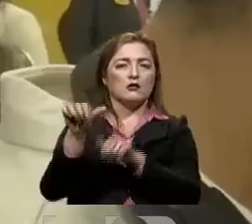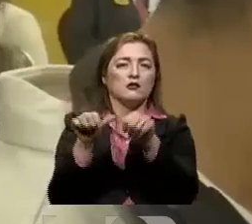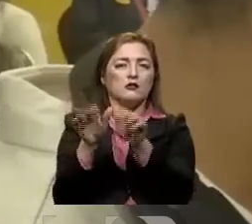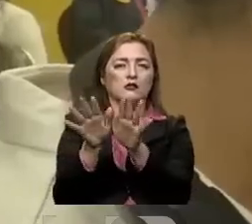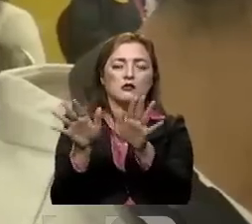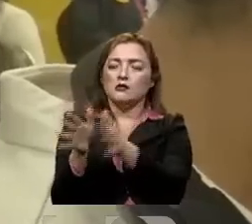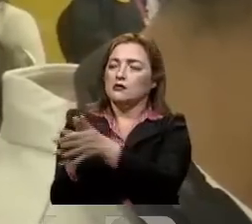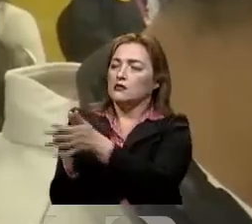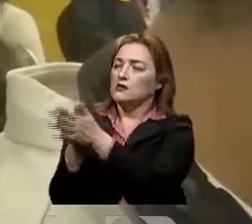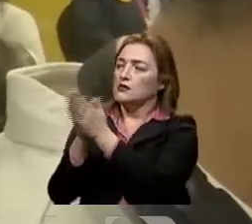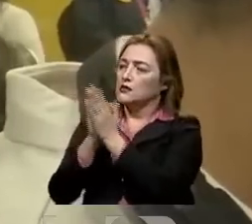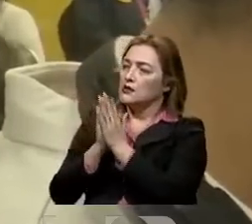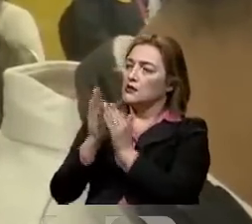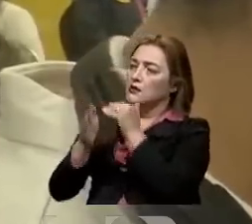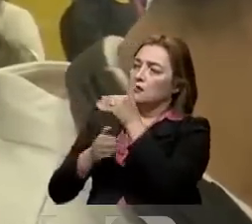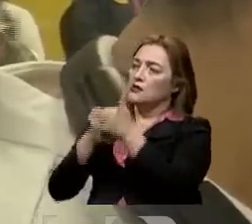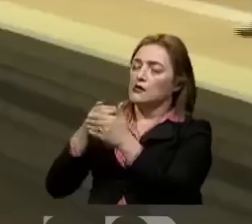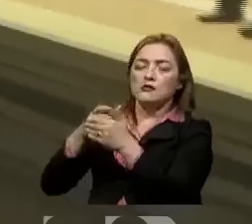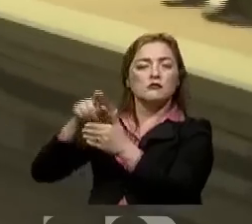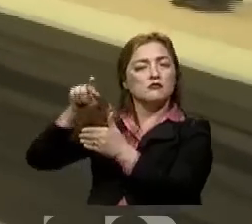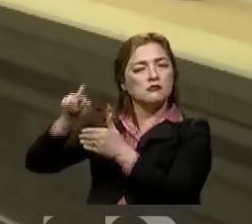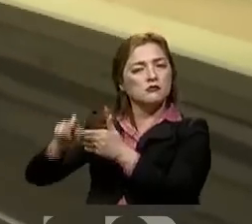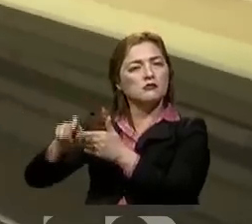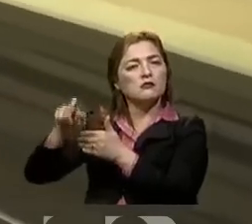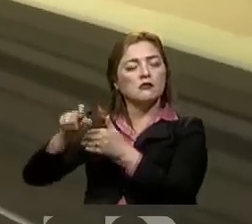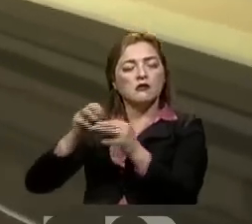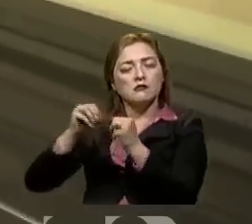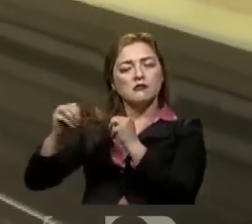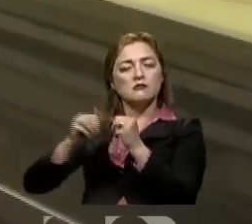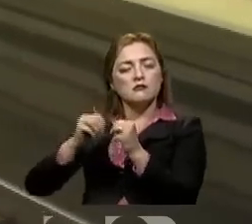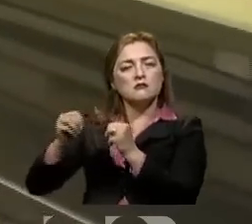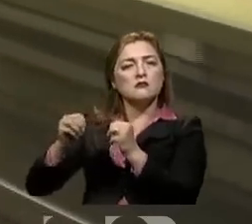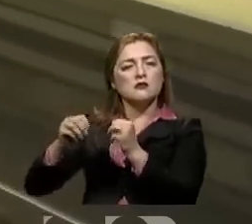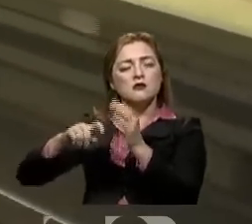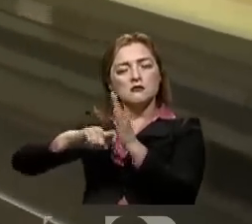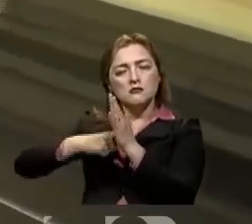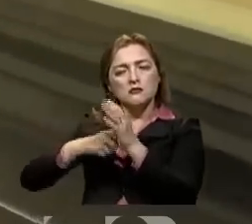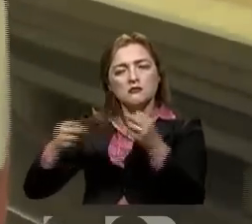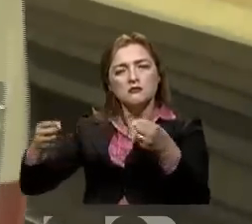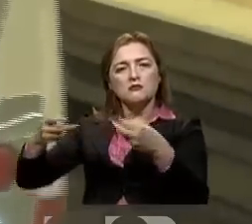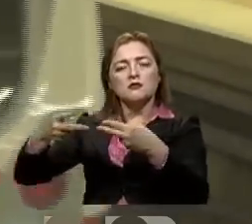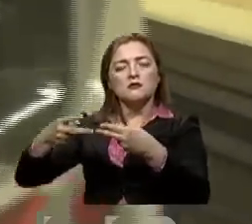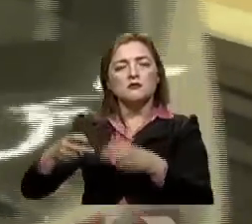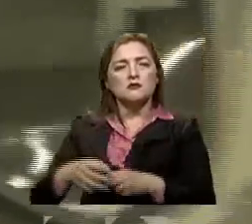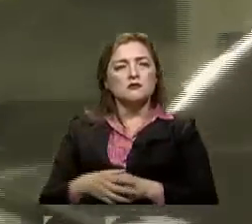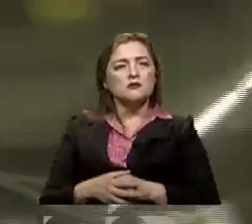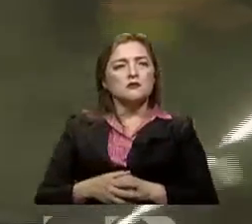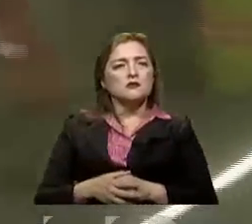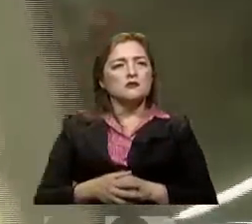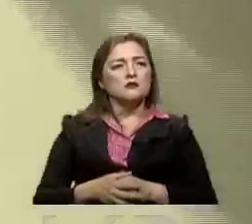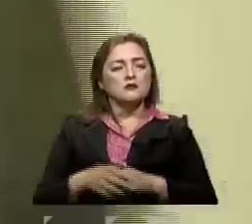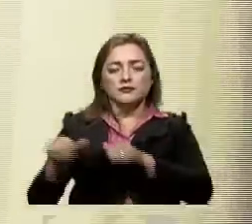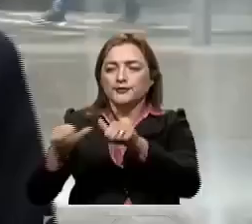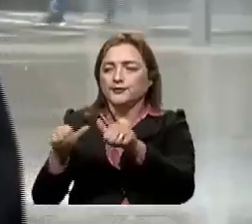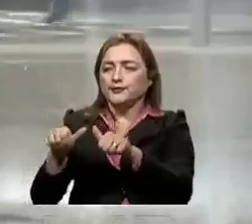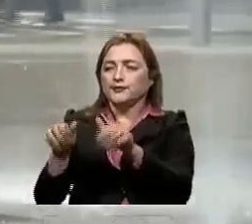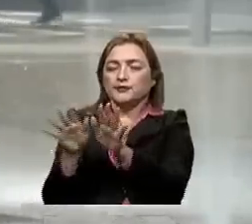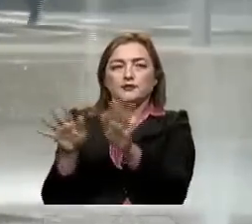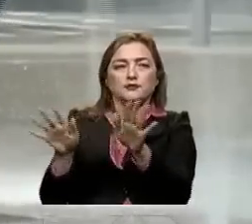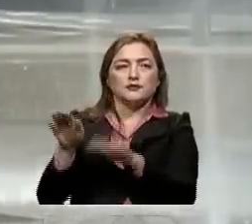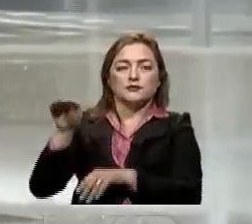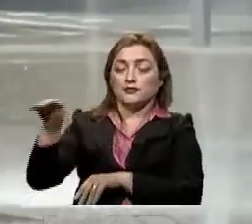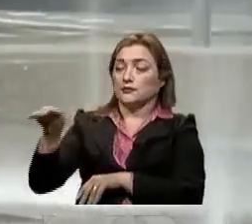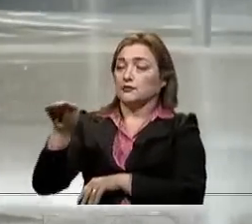Administración General realizar los procesos necesarios para que el metro no se quede sin seguro. Tiene que responder la Administración General, ellos